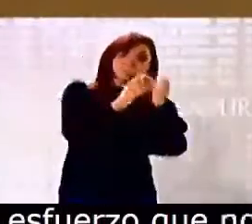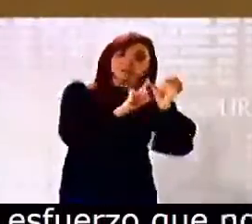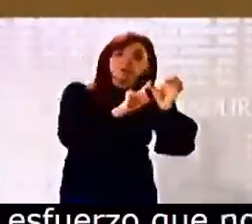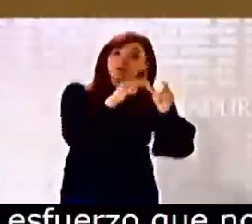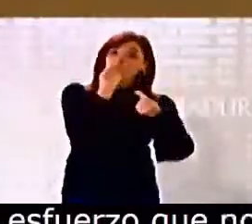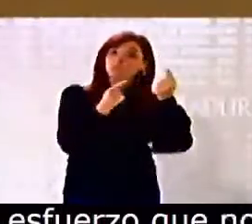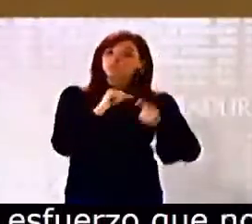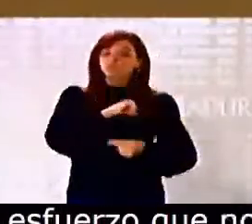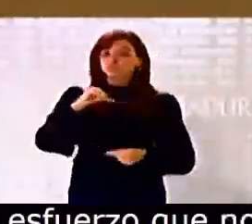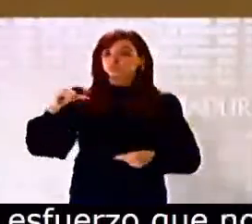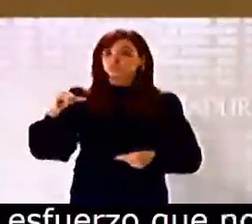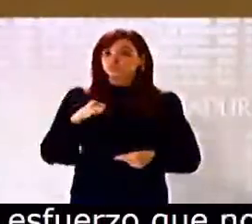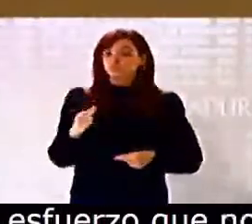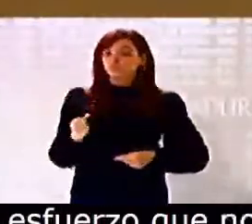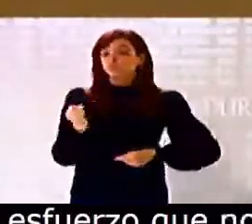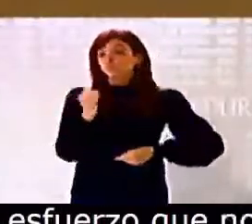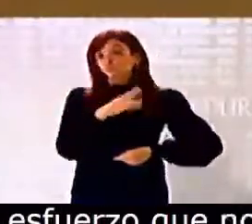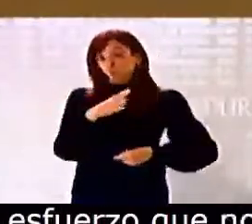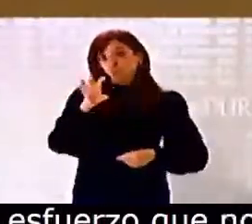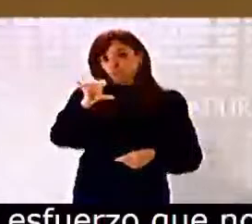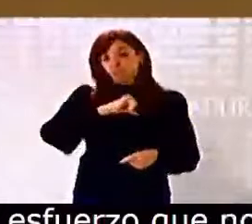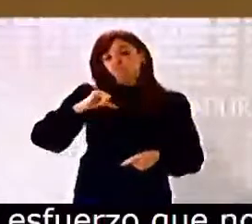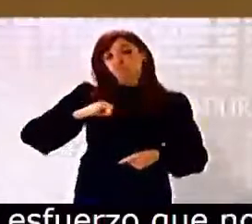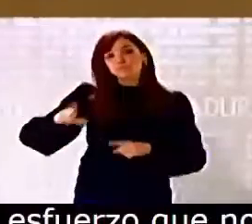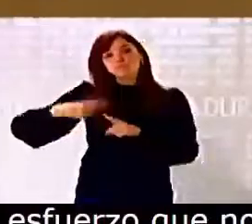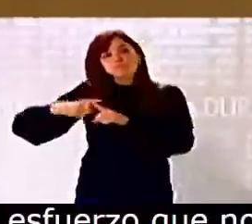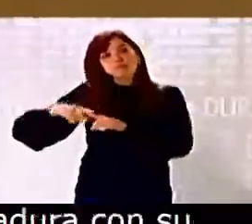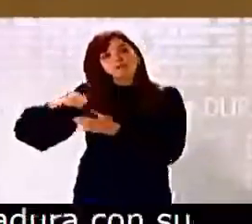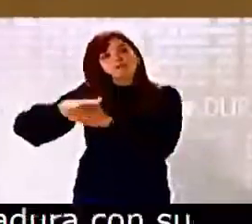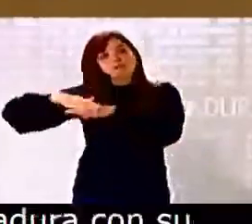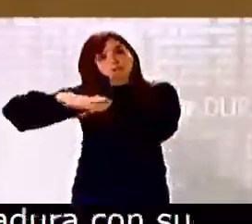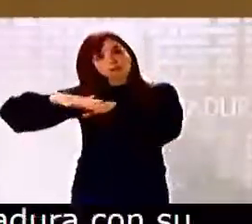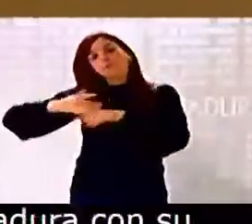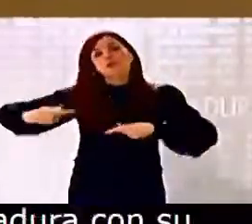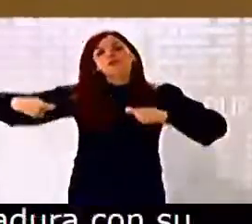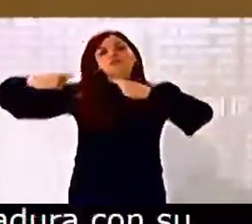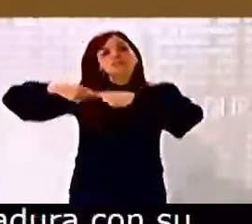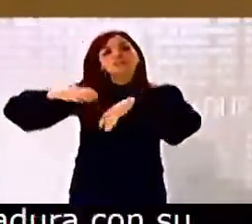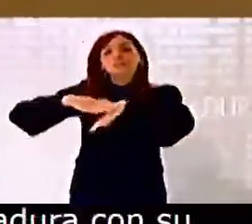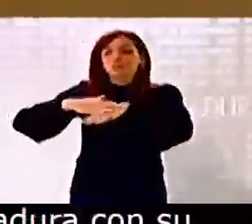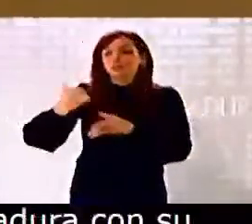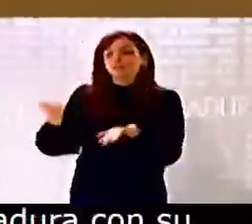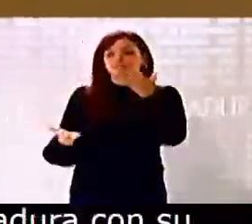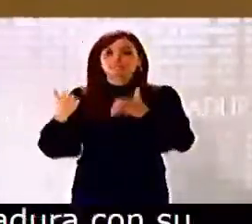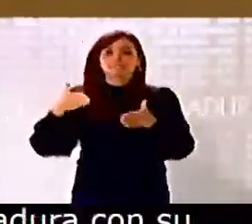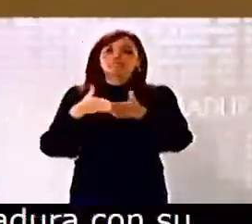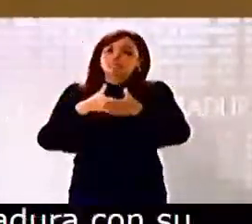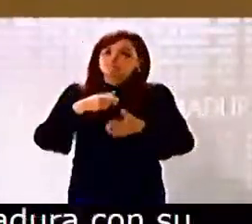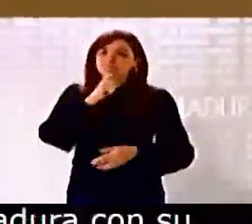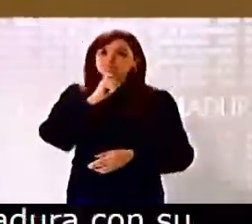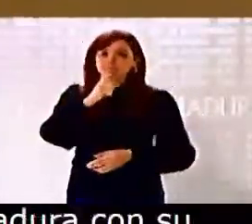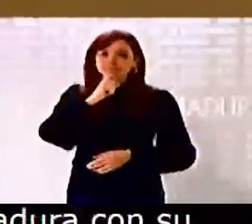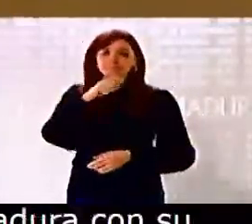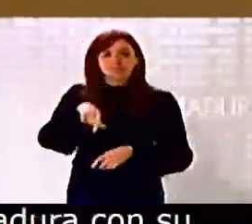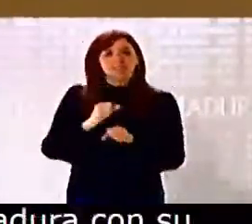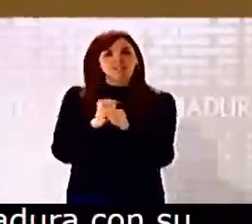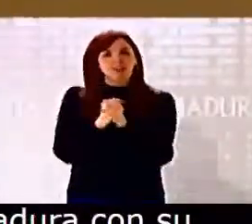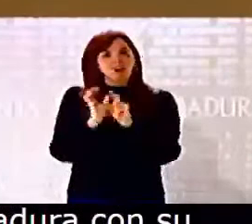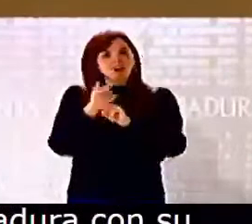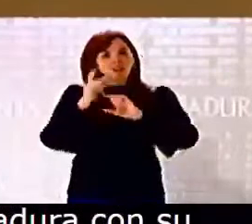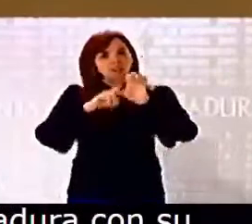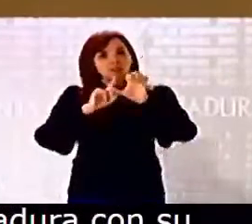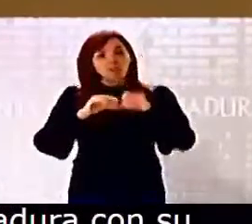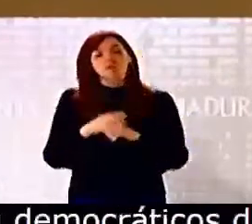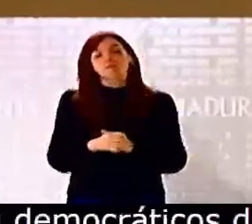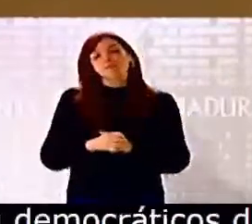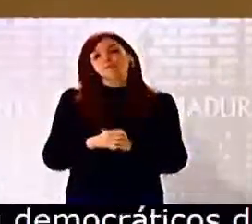presupuesto autonómico de Fondo CEA para hacer frente a las dificultades del mercado laboral de nuestra región. En ese sentido, aprobamos